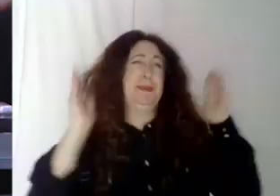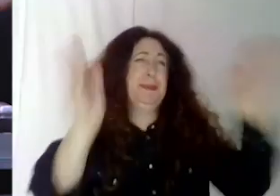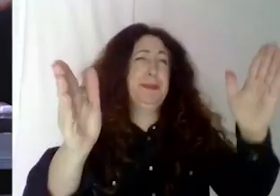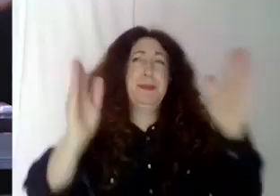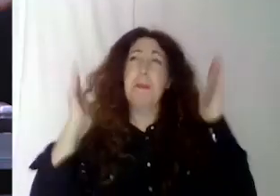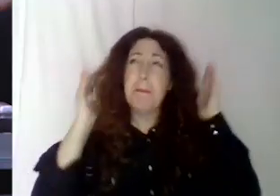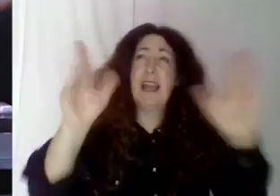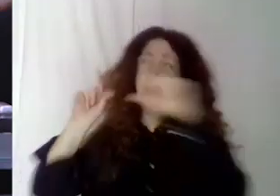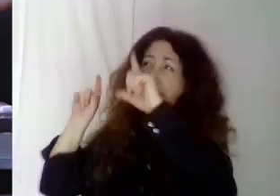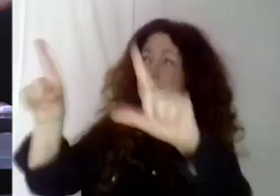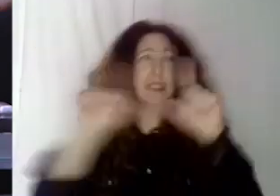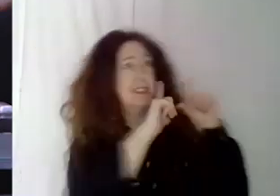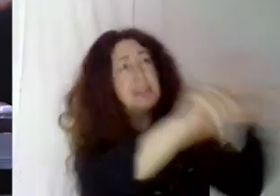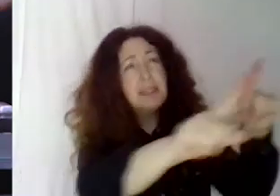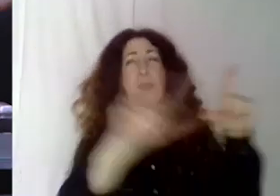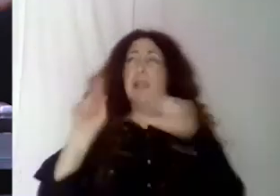tenía...